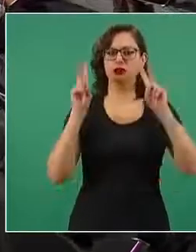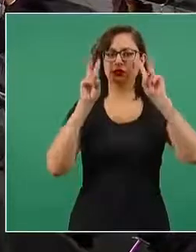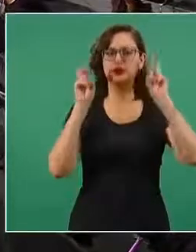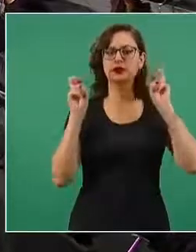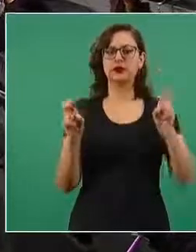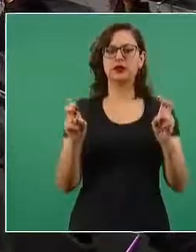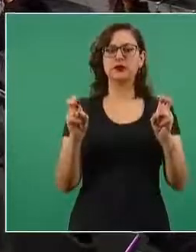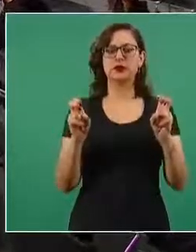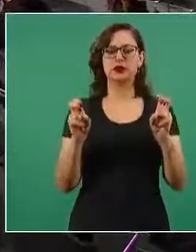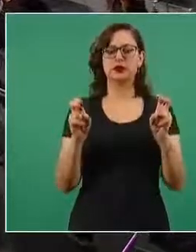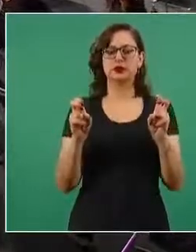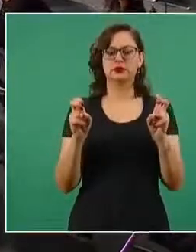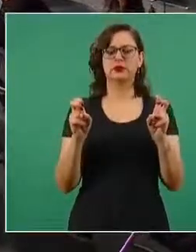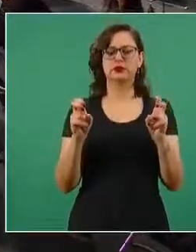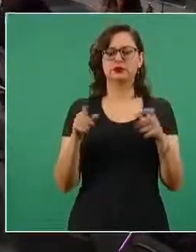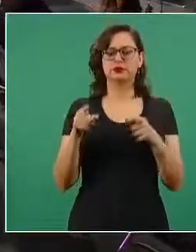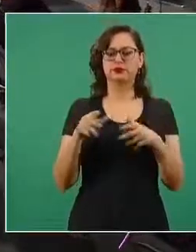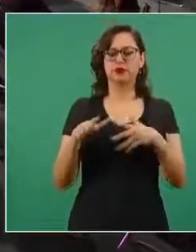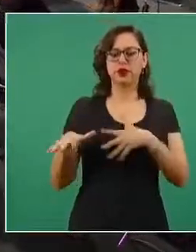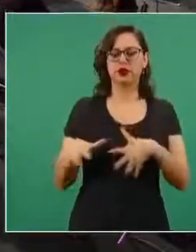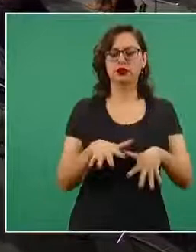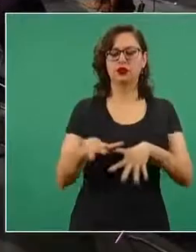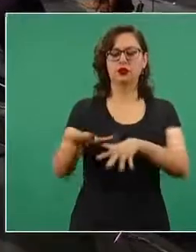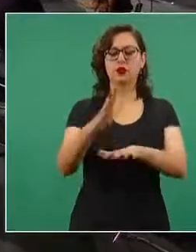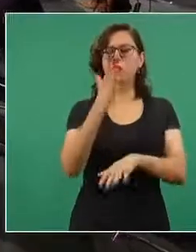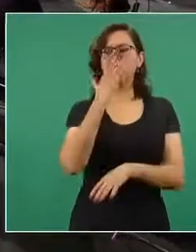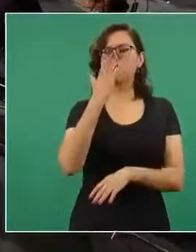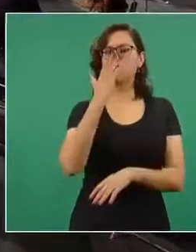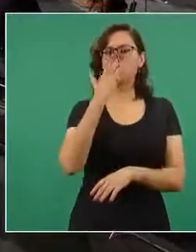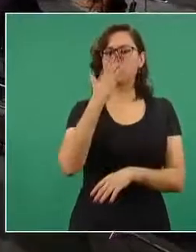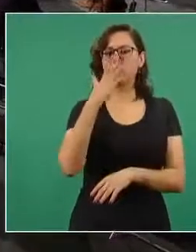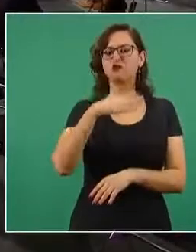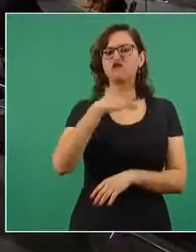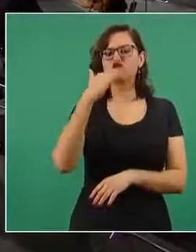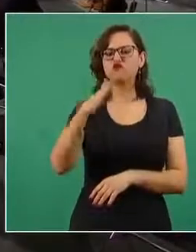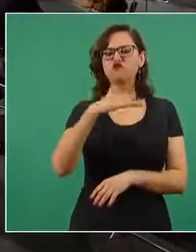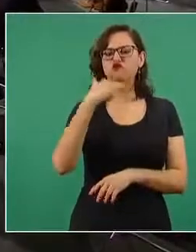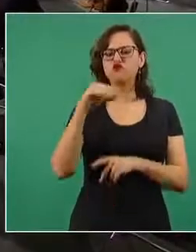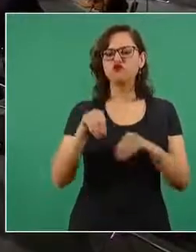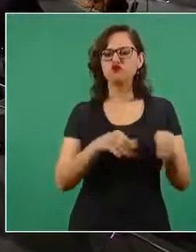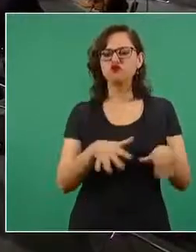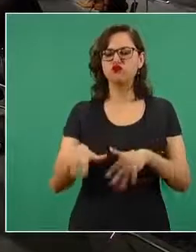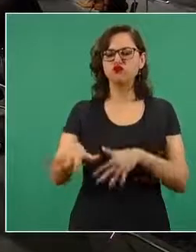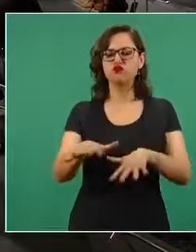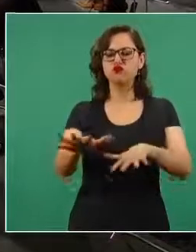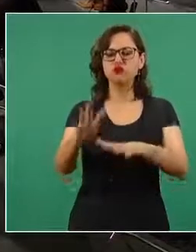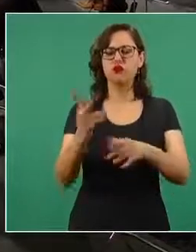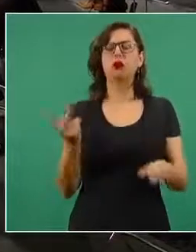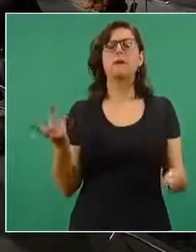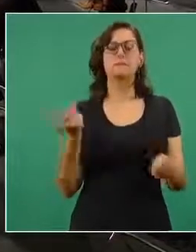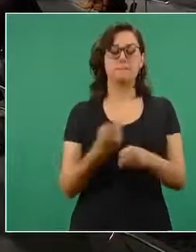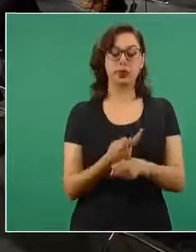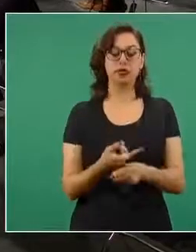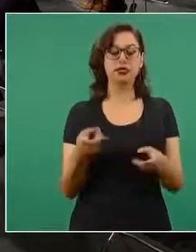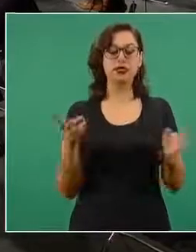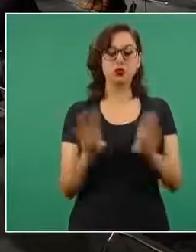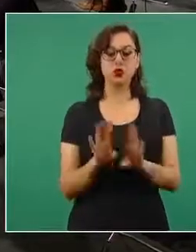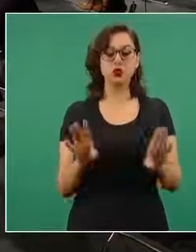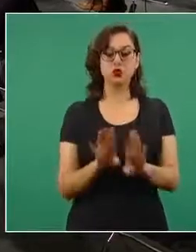contaminación de lo del río Sonora, cómo va esta